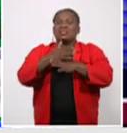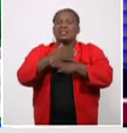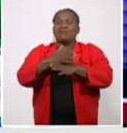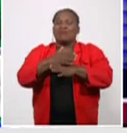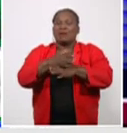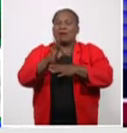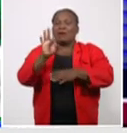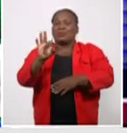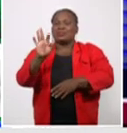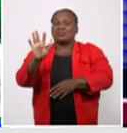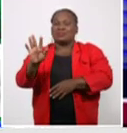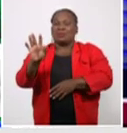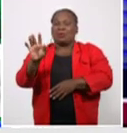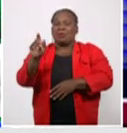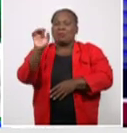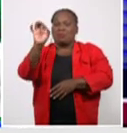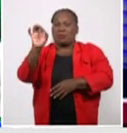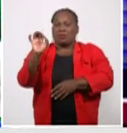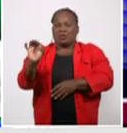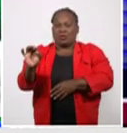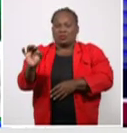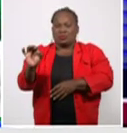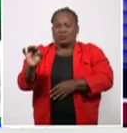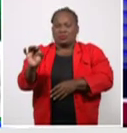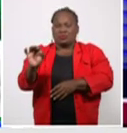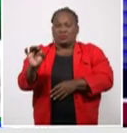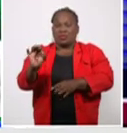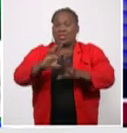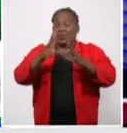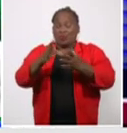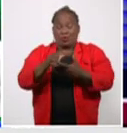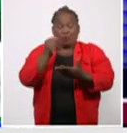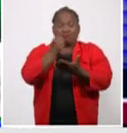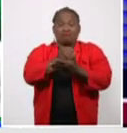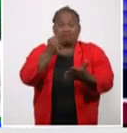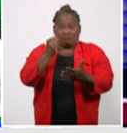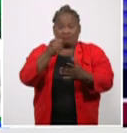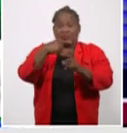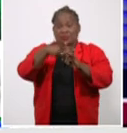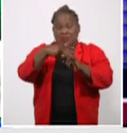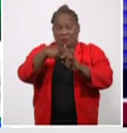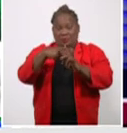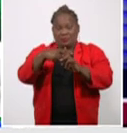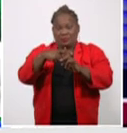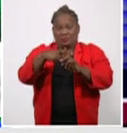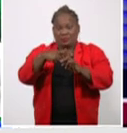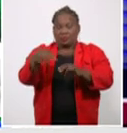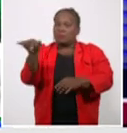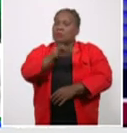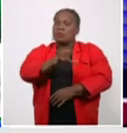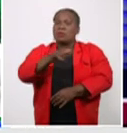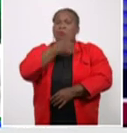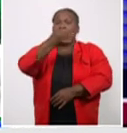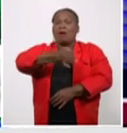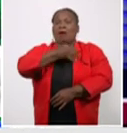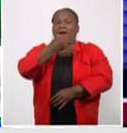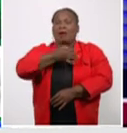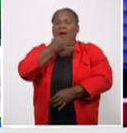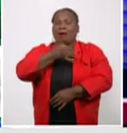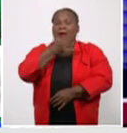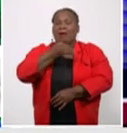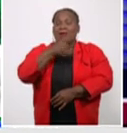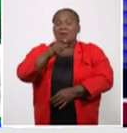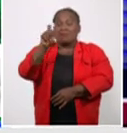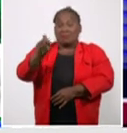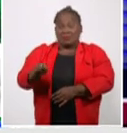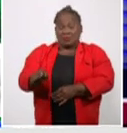85% de todos los diagnosticados. Pero también tenemos que decir que de los pacientes